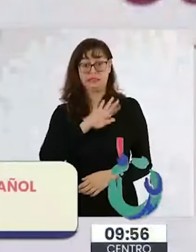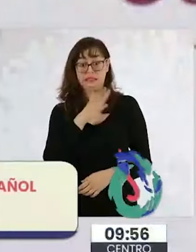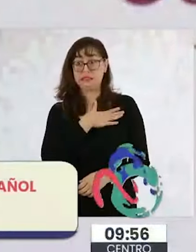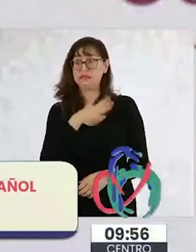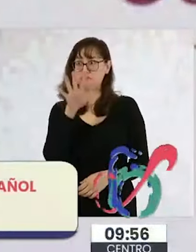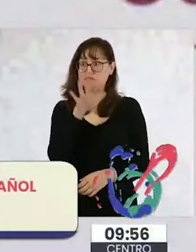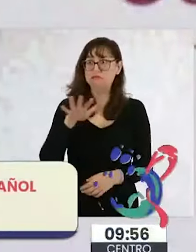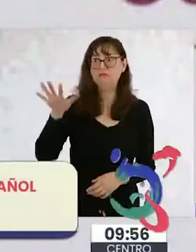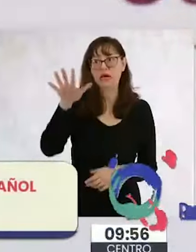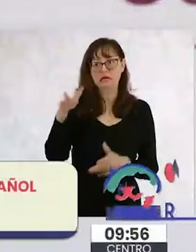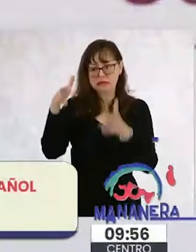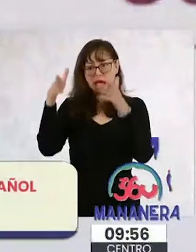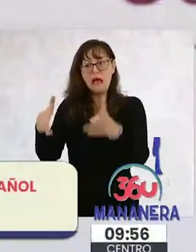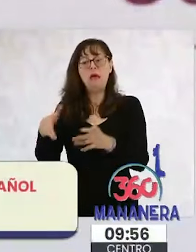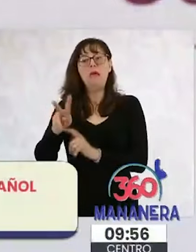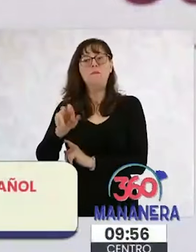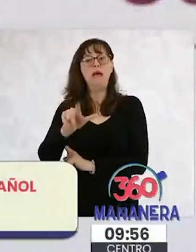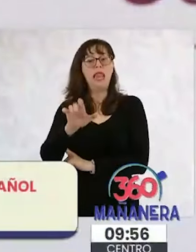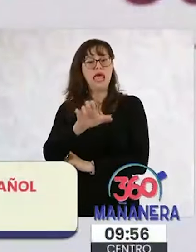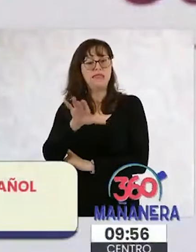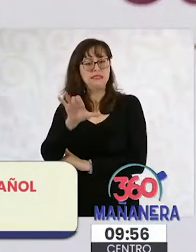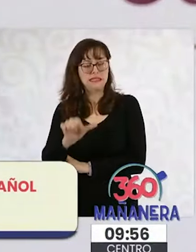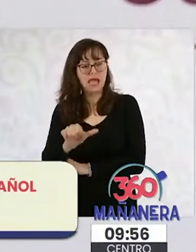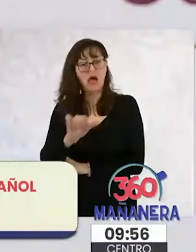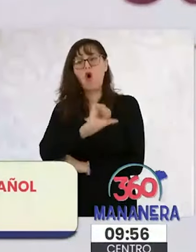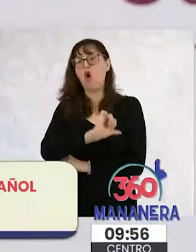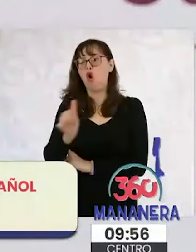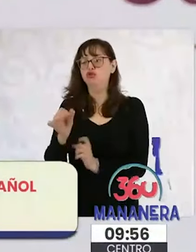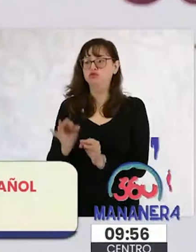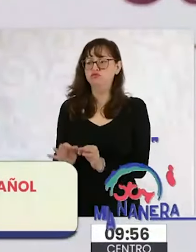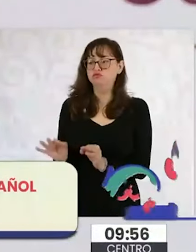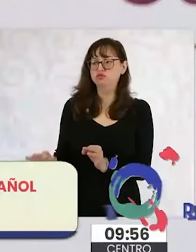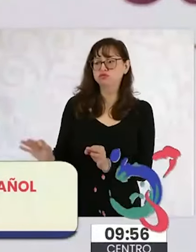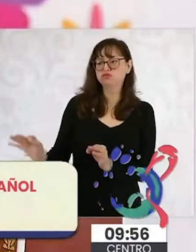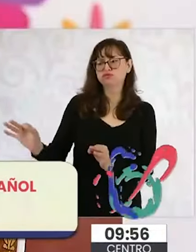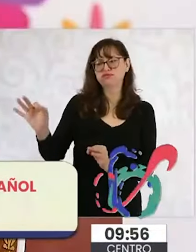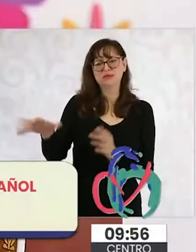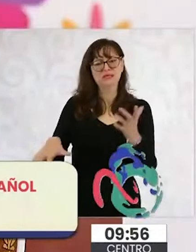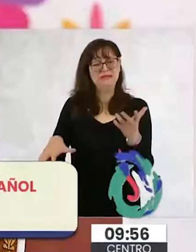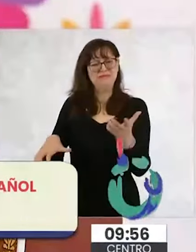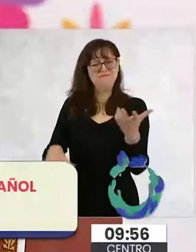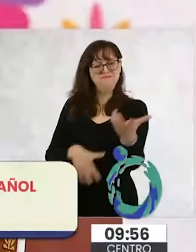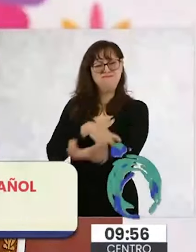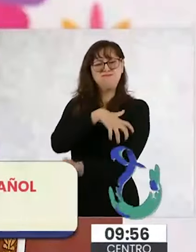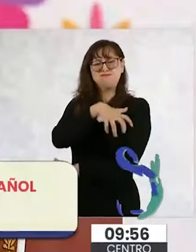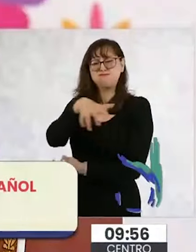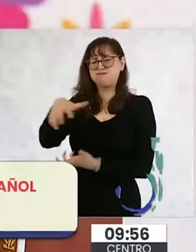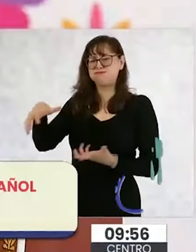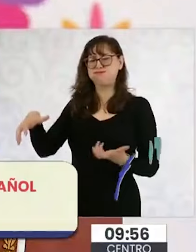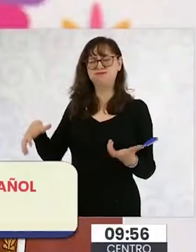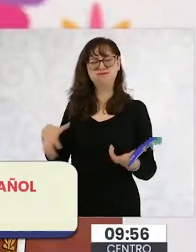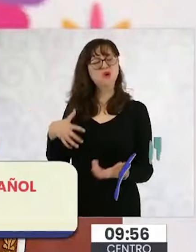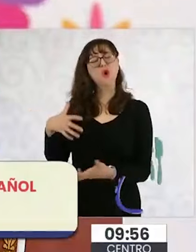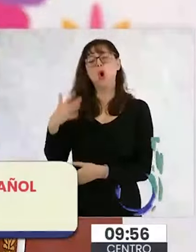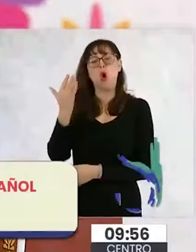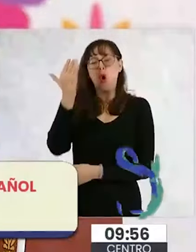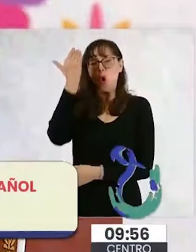a Valencia y otros eh lugares en donde vivieron esta terrible